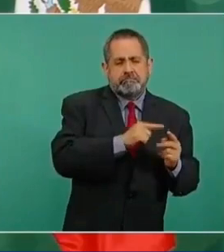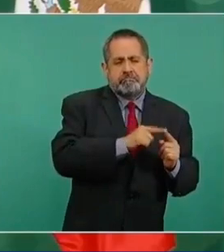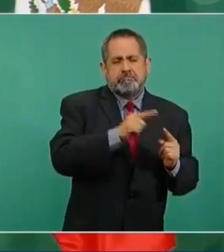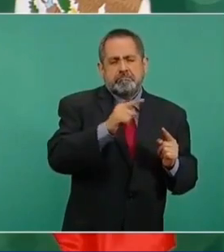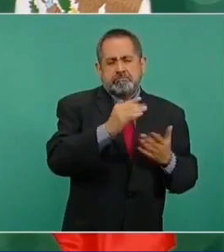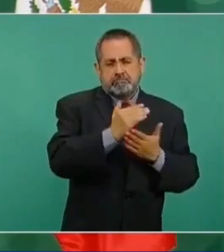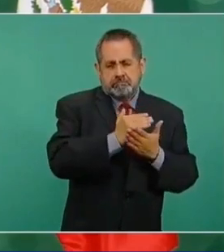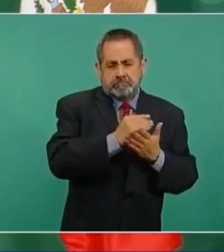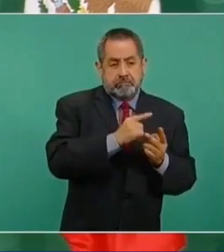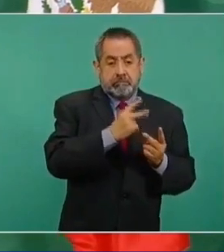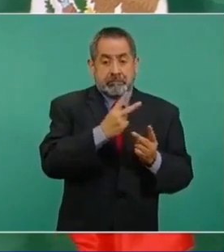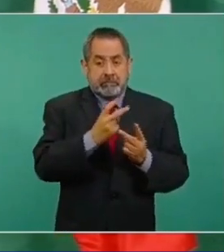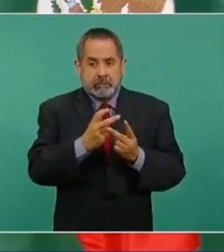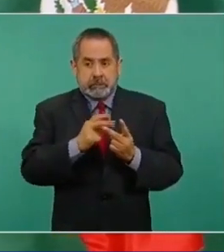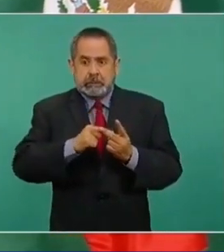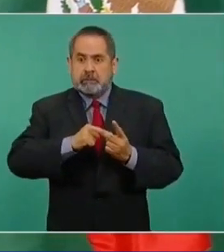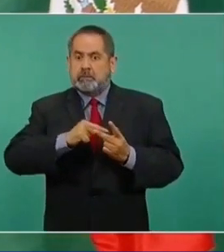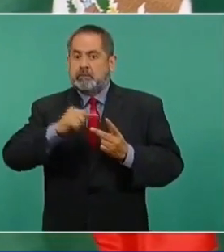ya